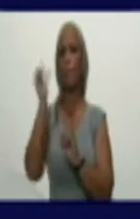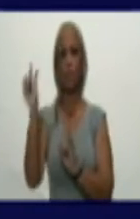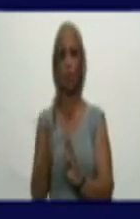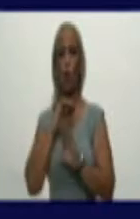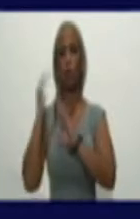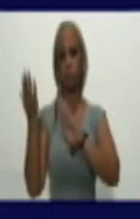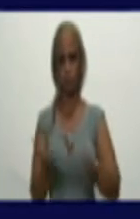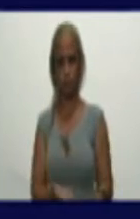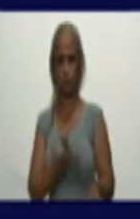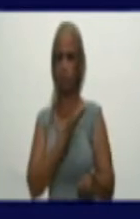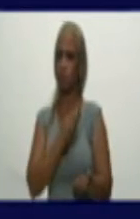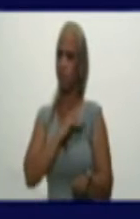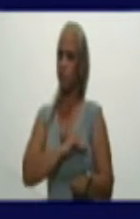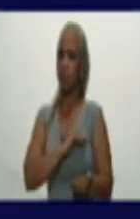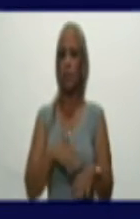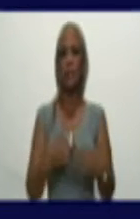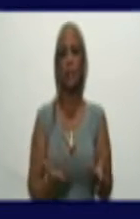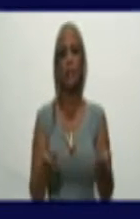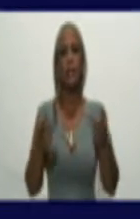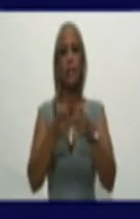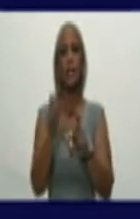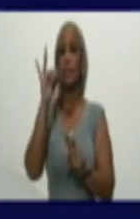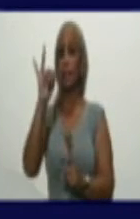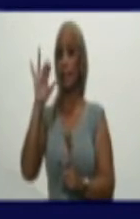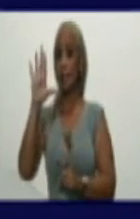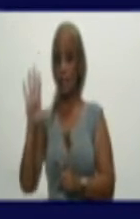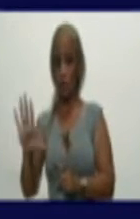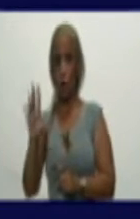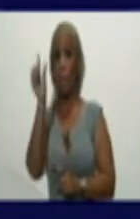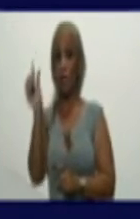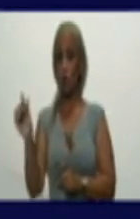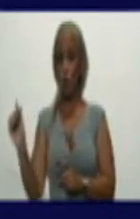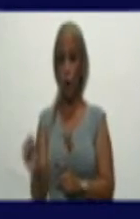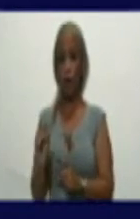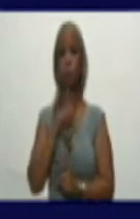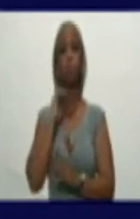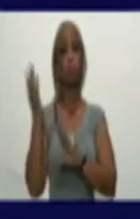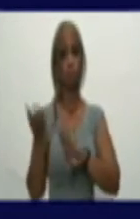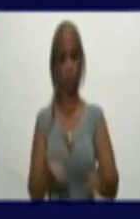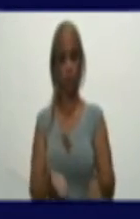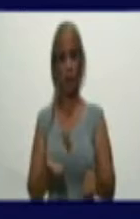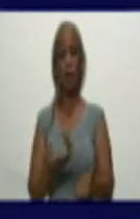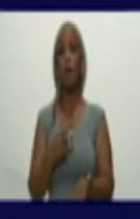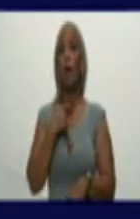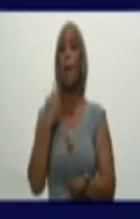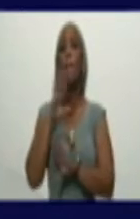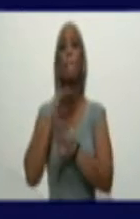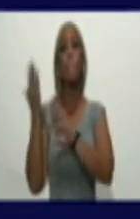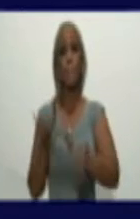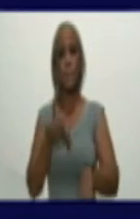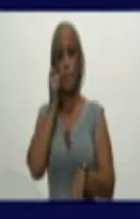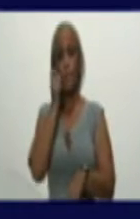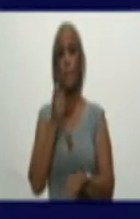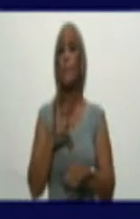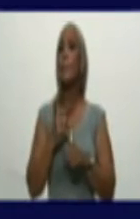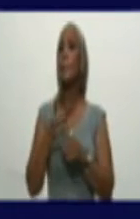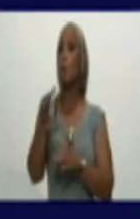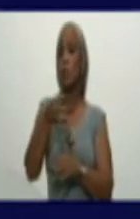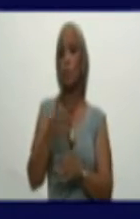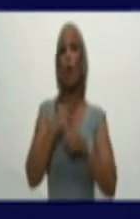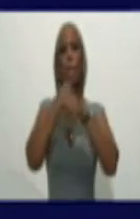a la COVID y acumulamos ya 75 fallecidos. Los fallecidos pertenecen a los municipios Pilón, un paciente